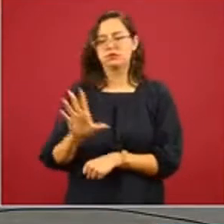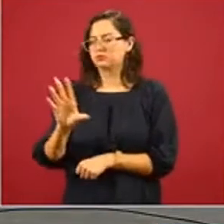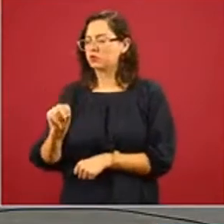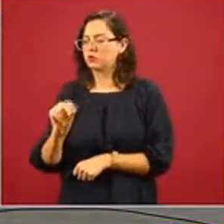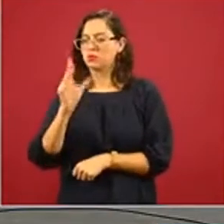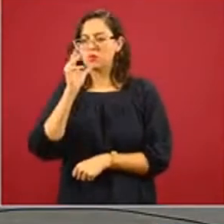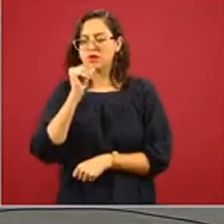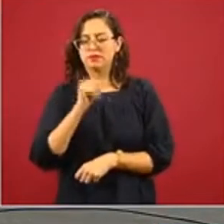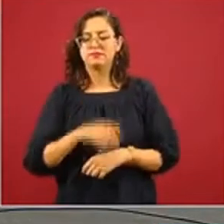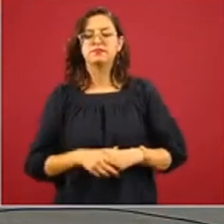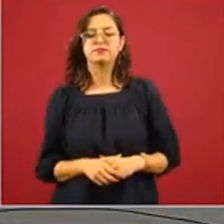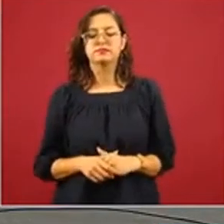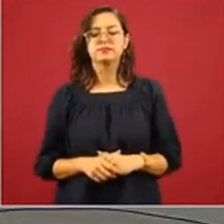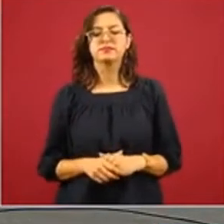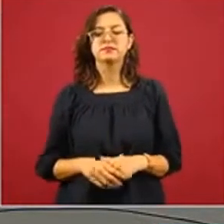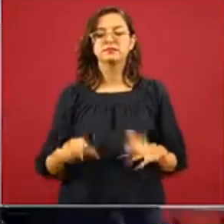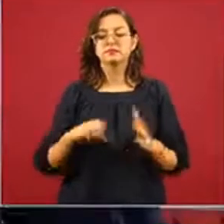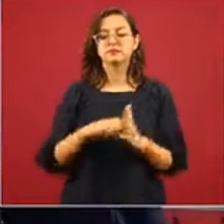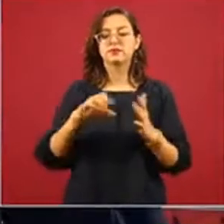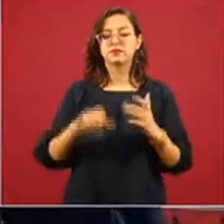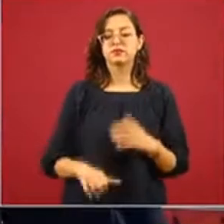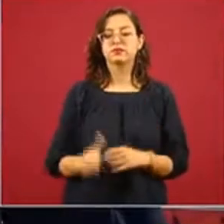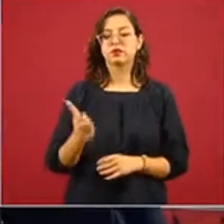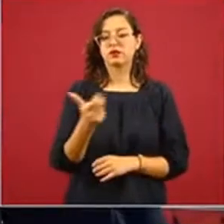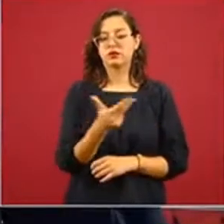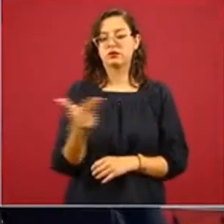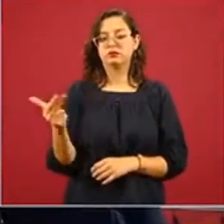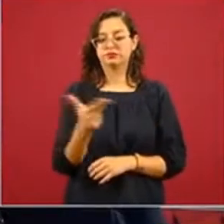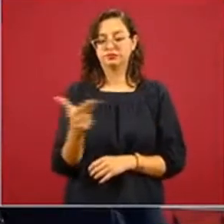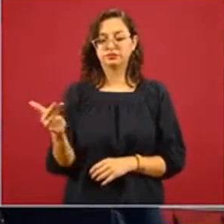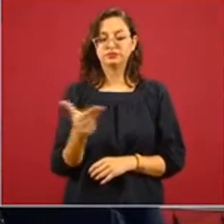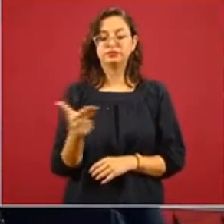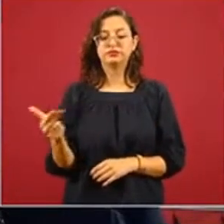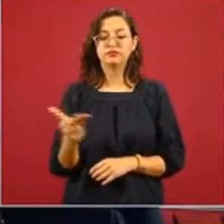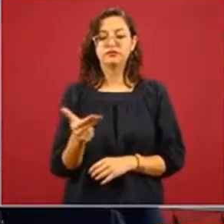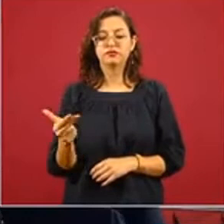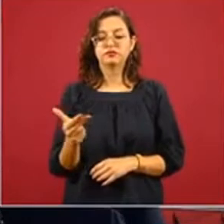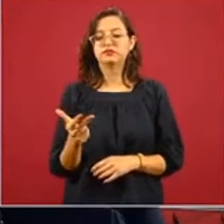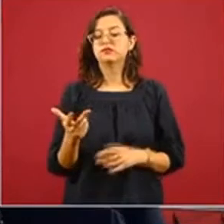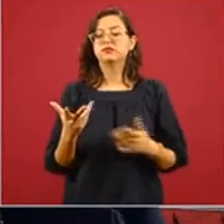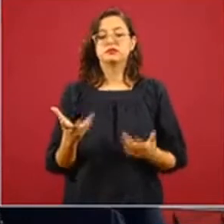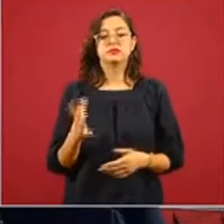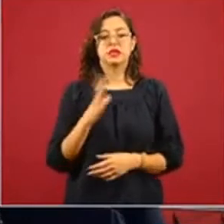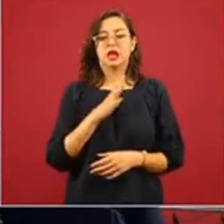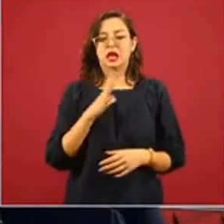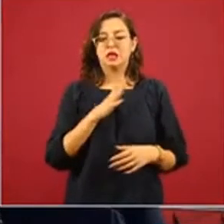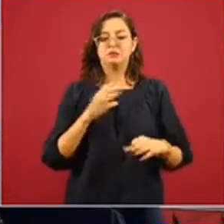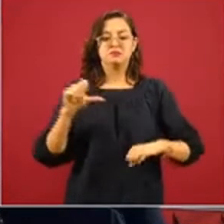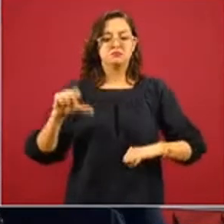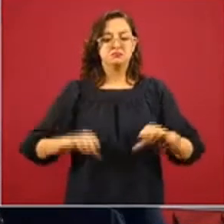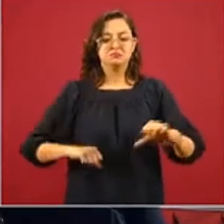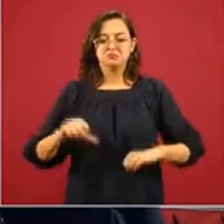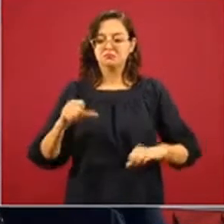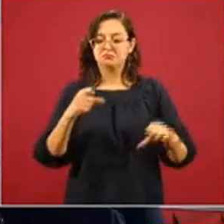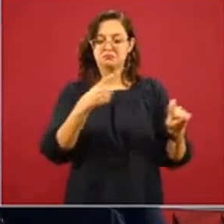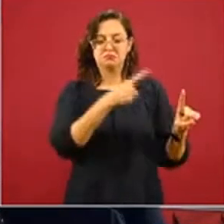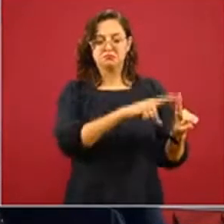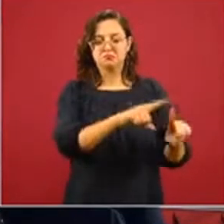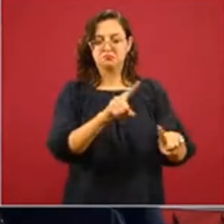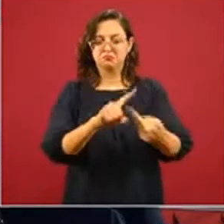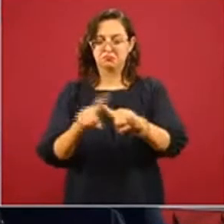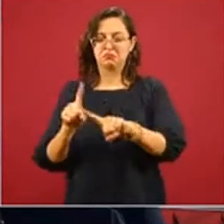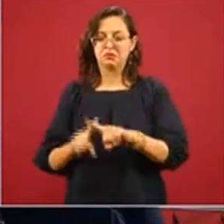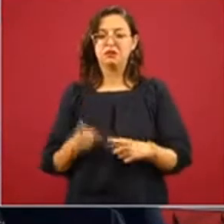realizarse. Por ejemplo, la actividad hotelera, que a su vez involucra toda una serie de otras actividades paralelas, pero